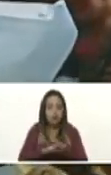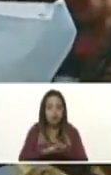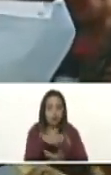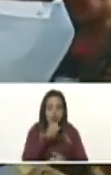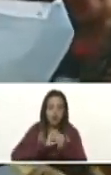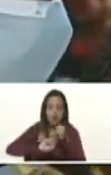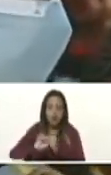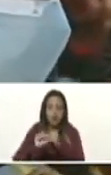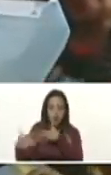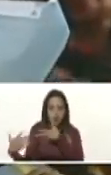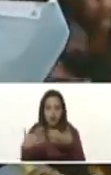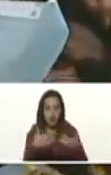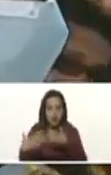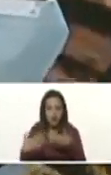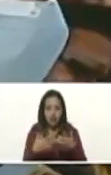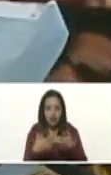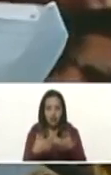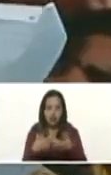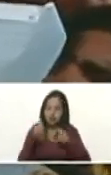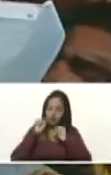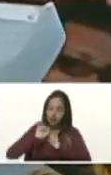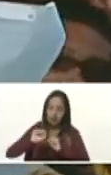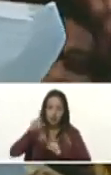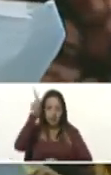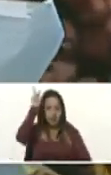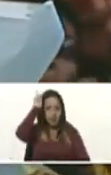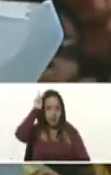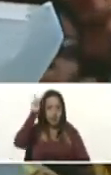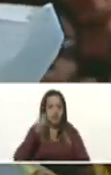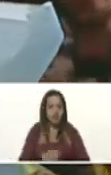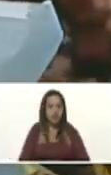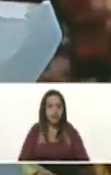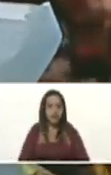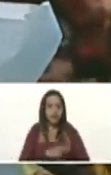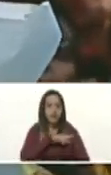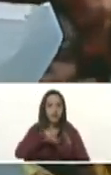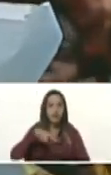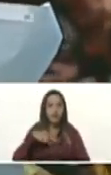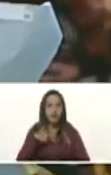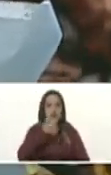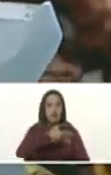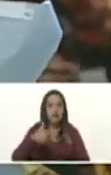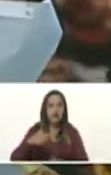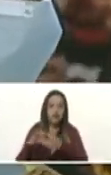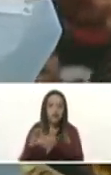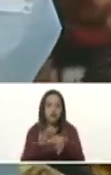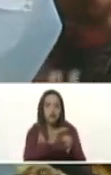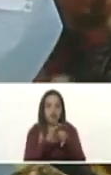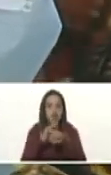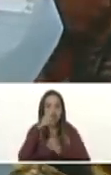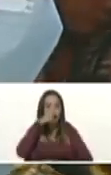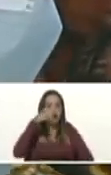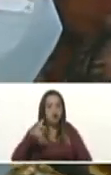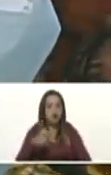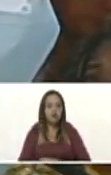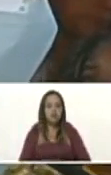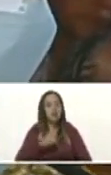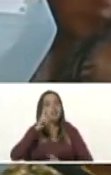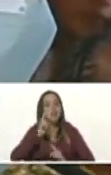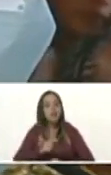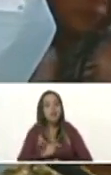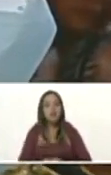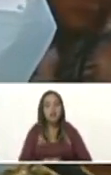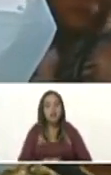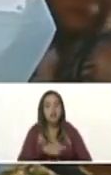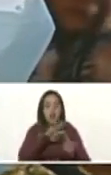mártires y guerreros de la resistencia indígena. Somos partidarios de la unidad de los pueblos y particularmente de